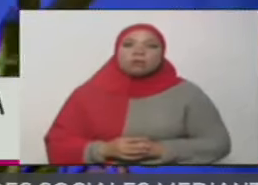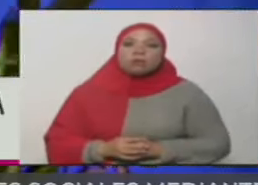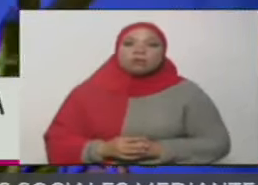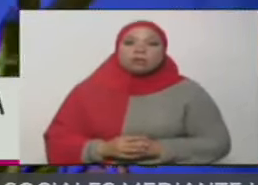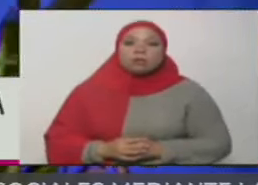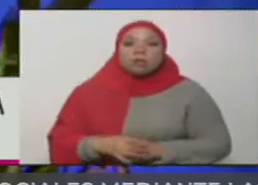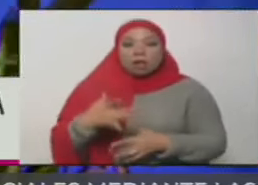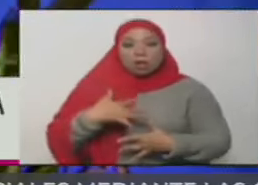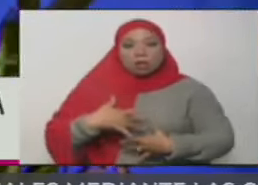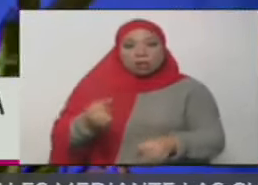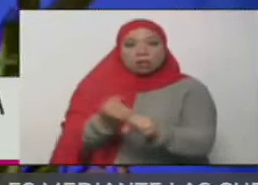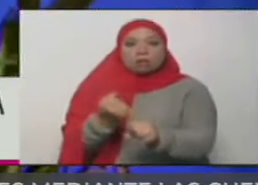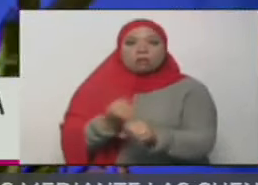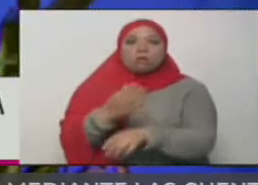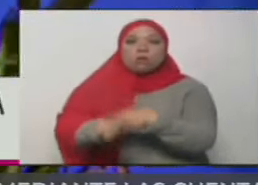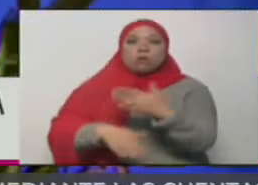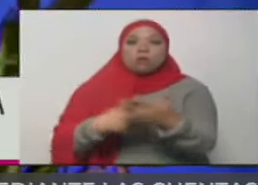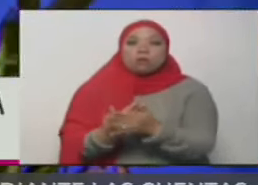tema de la inteligencia artificial.